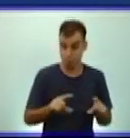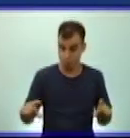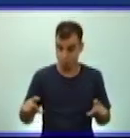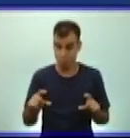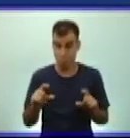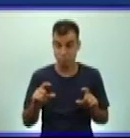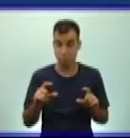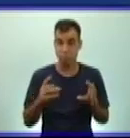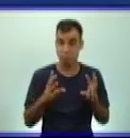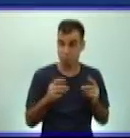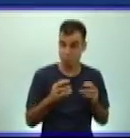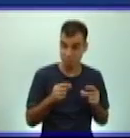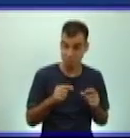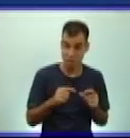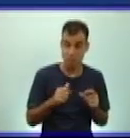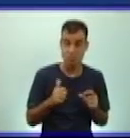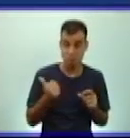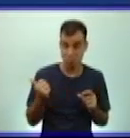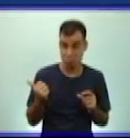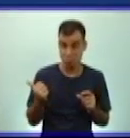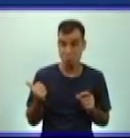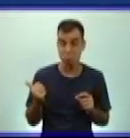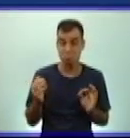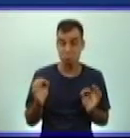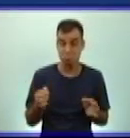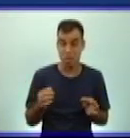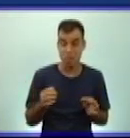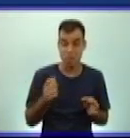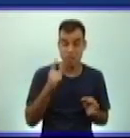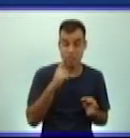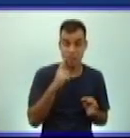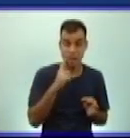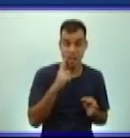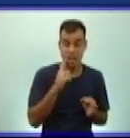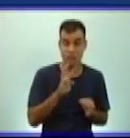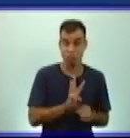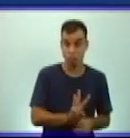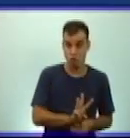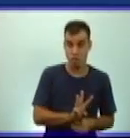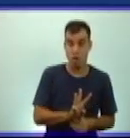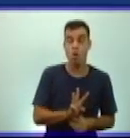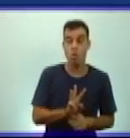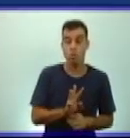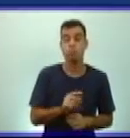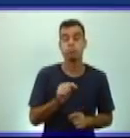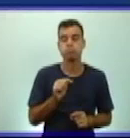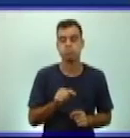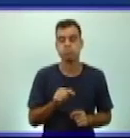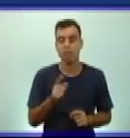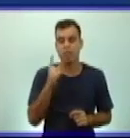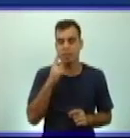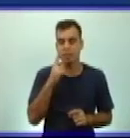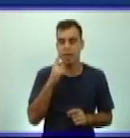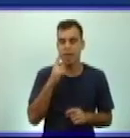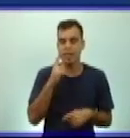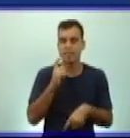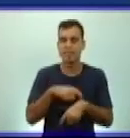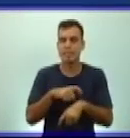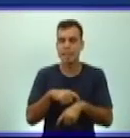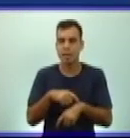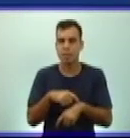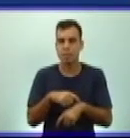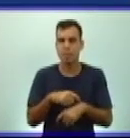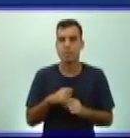esta expresión de la velocidad angular que hace referencia al ángulo barrido en la unidad de tiempo es una ecuación muy